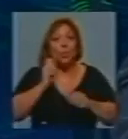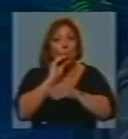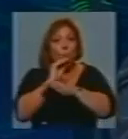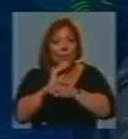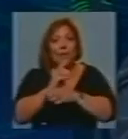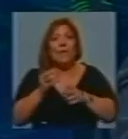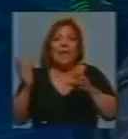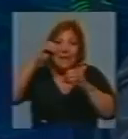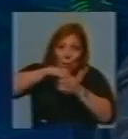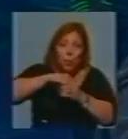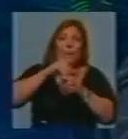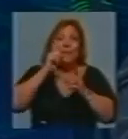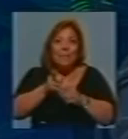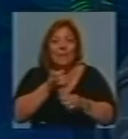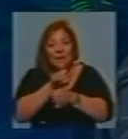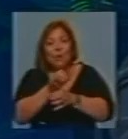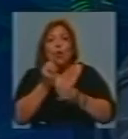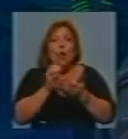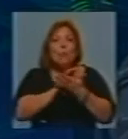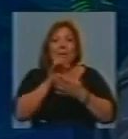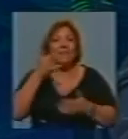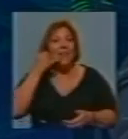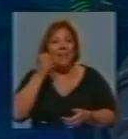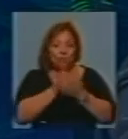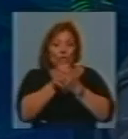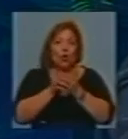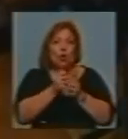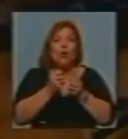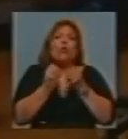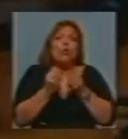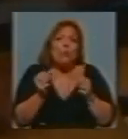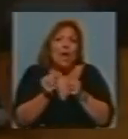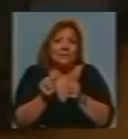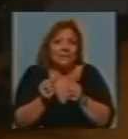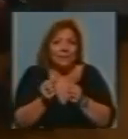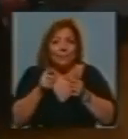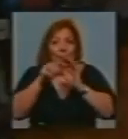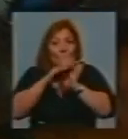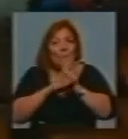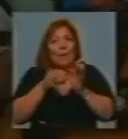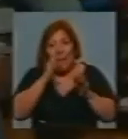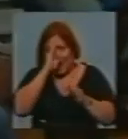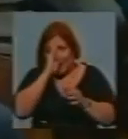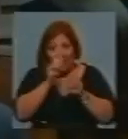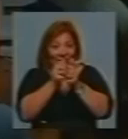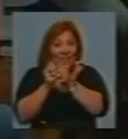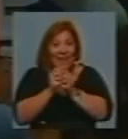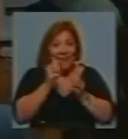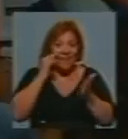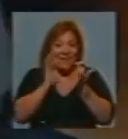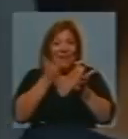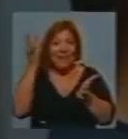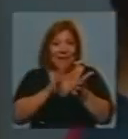Se incluirá la formación en manejo de teléfonos celulares. El programa de alfabetización digital surgió hace más